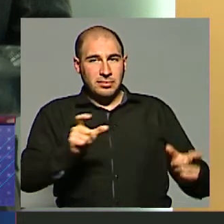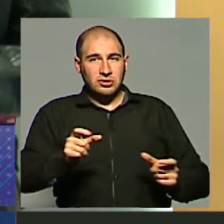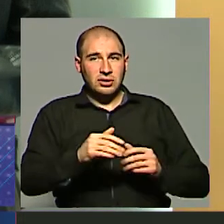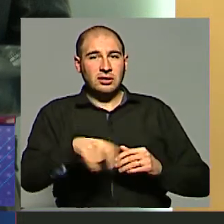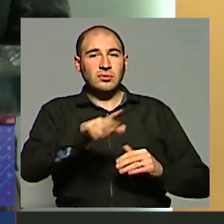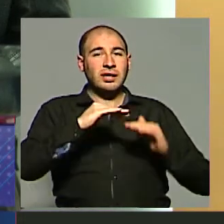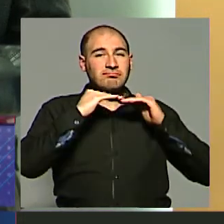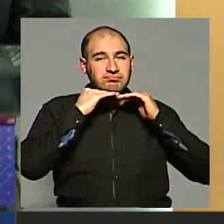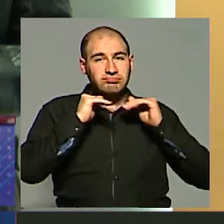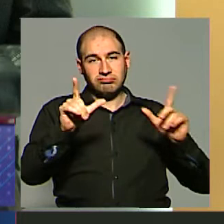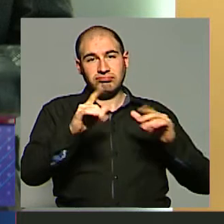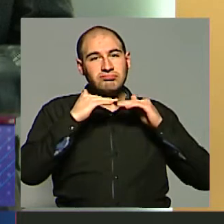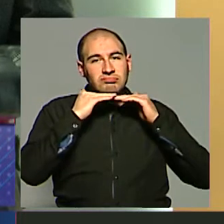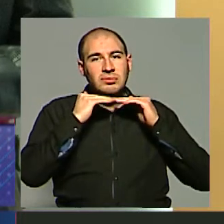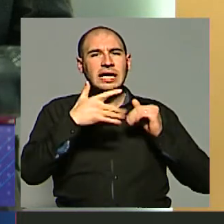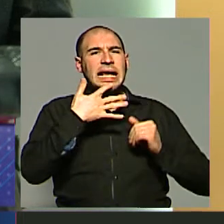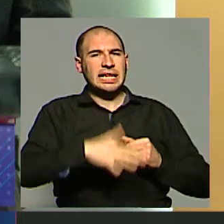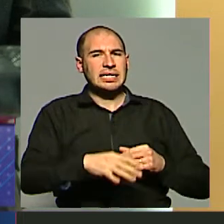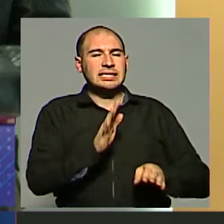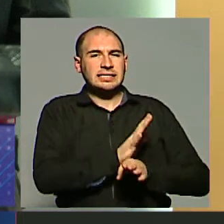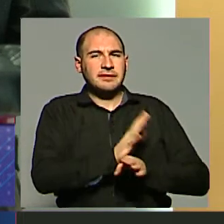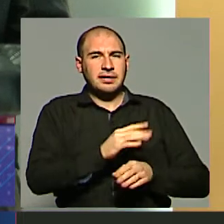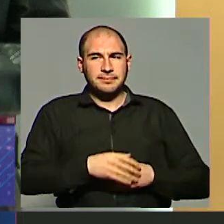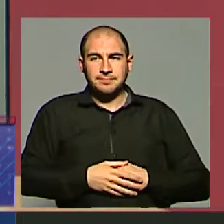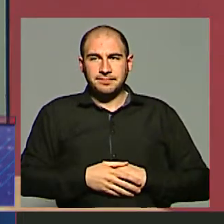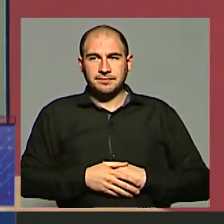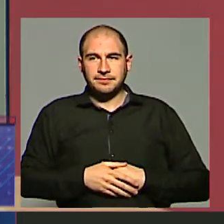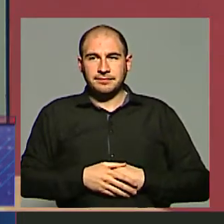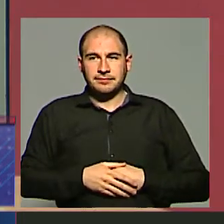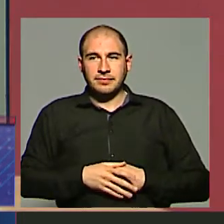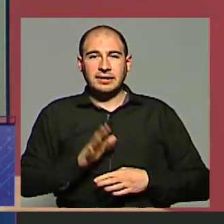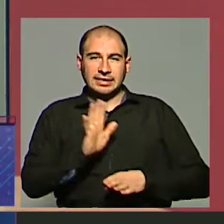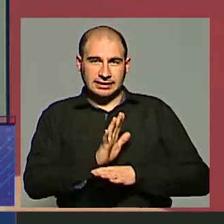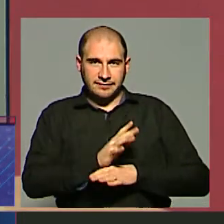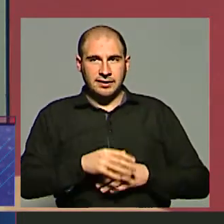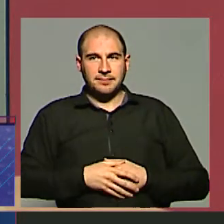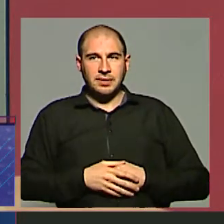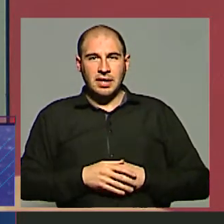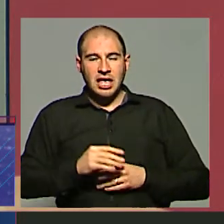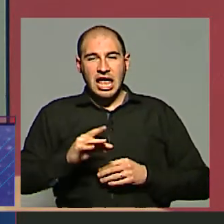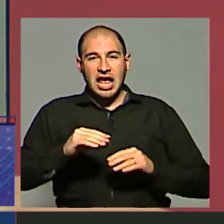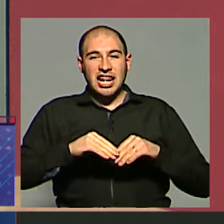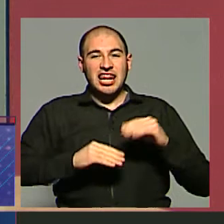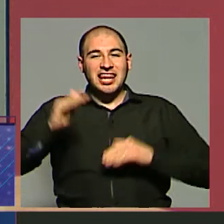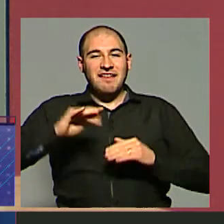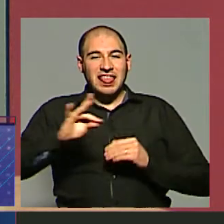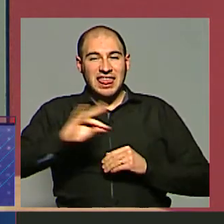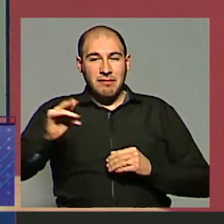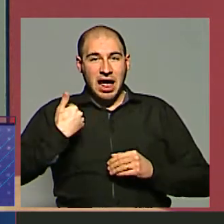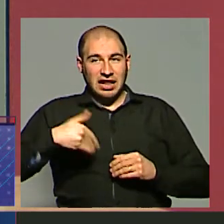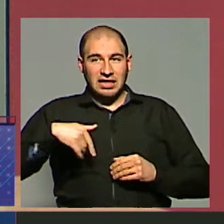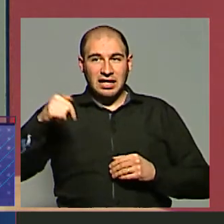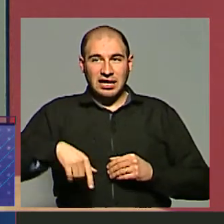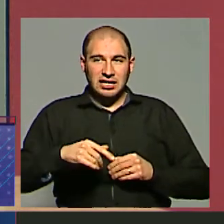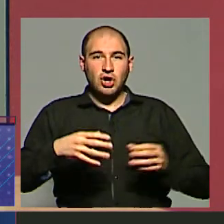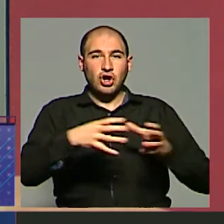encuentra detrás del televisor logre entender lo que realmente significa? Lo que significa es que el nivel de endeudamiento que tiene el país, tanto